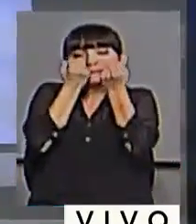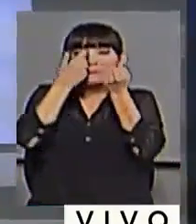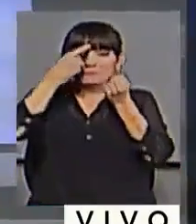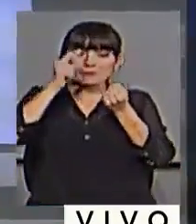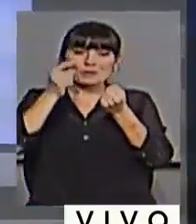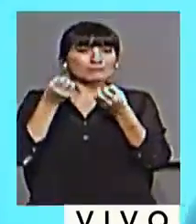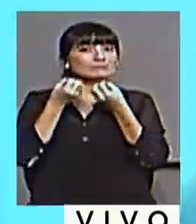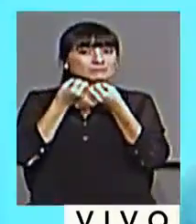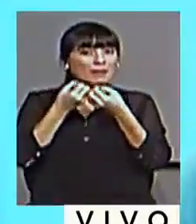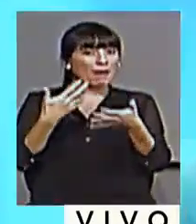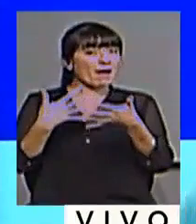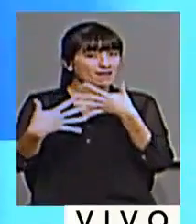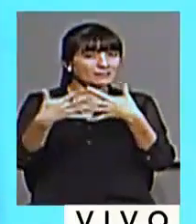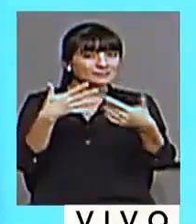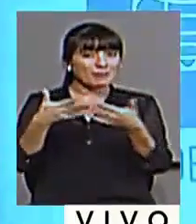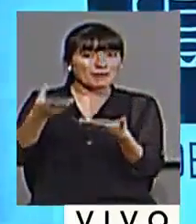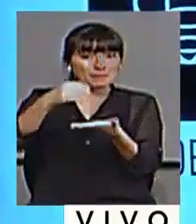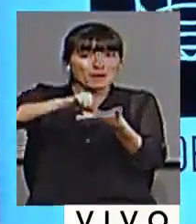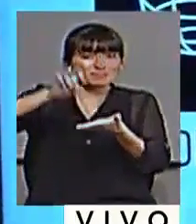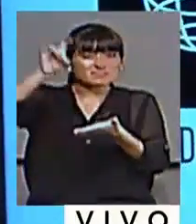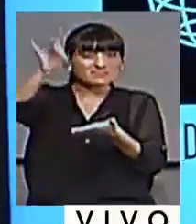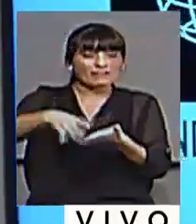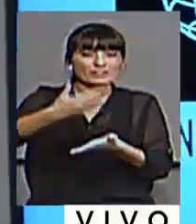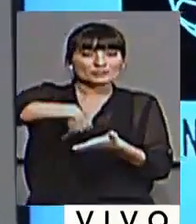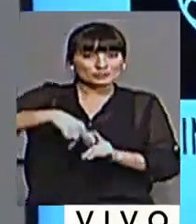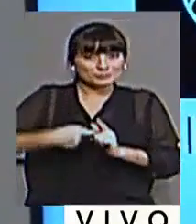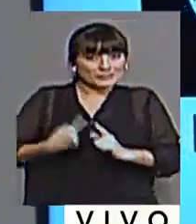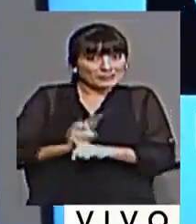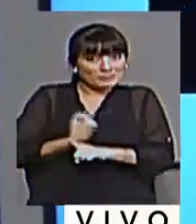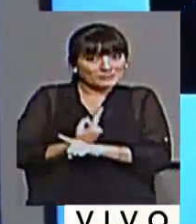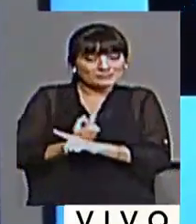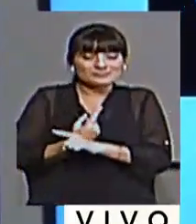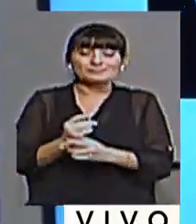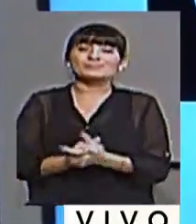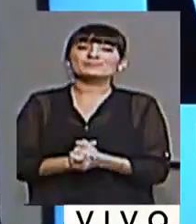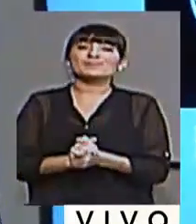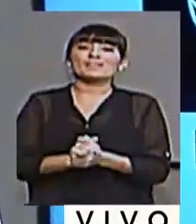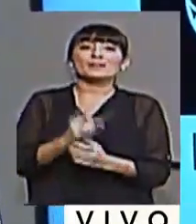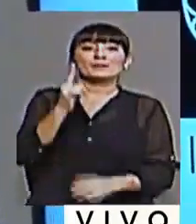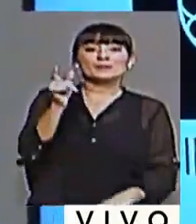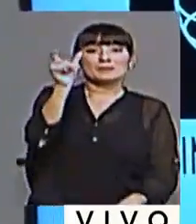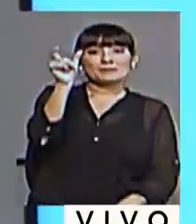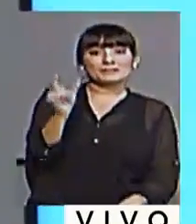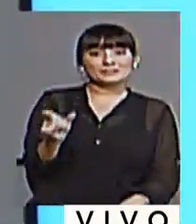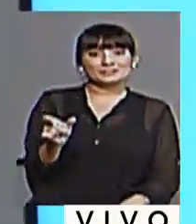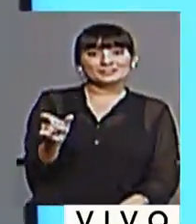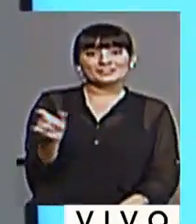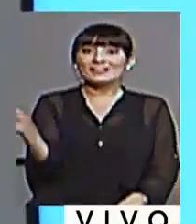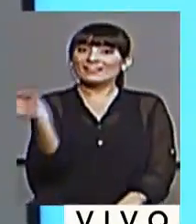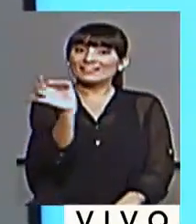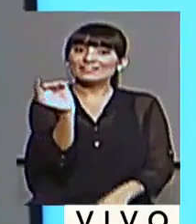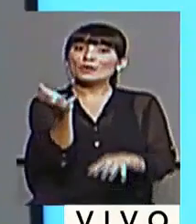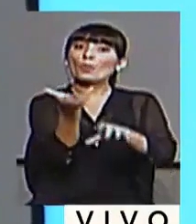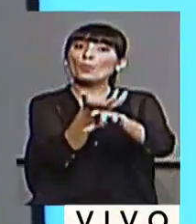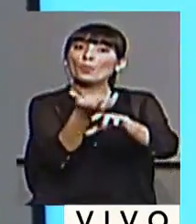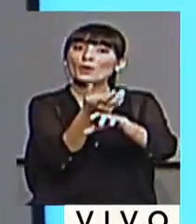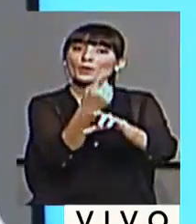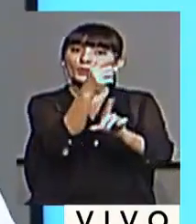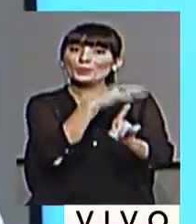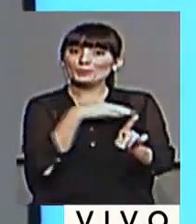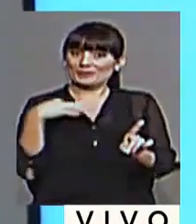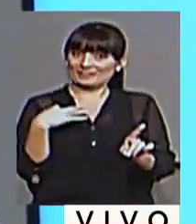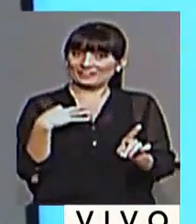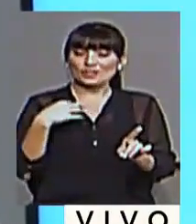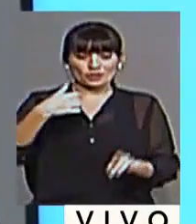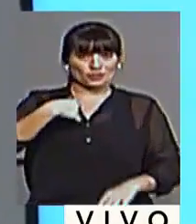transparencia para el país, ¿no?, tiene que saber lo que estábamos hablando. Alguien calificó de hueón a un ministro.